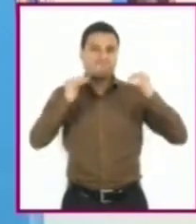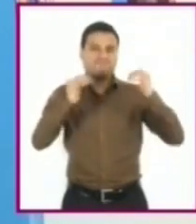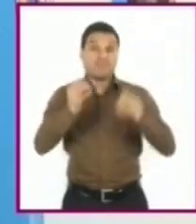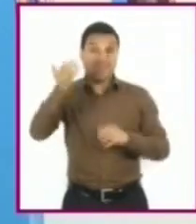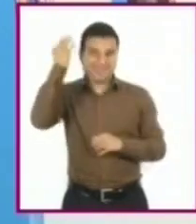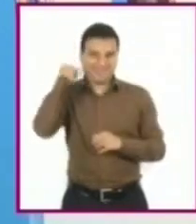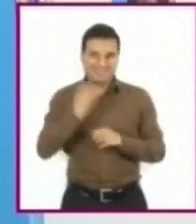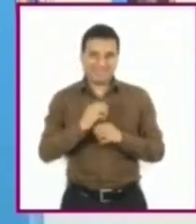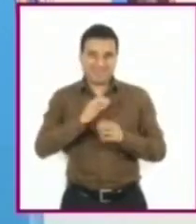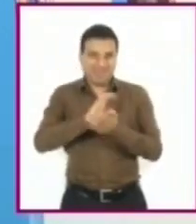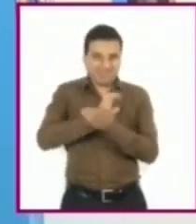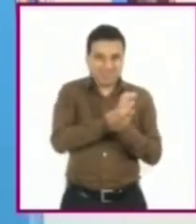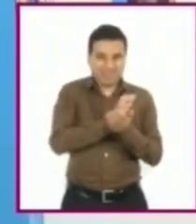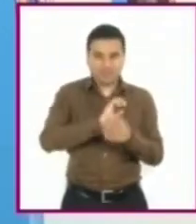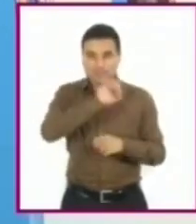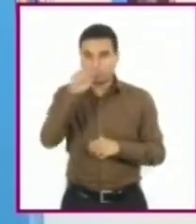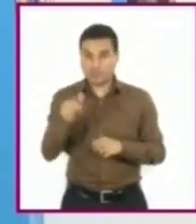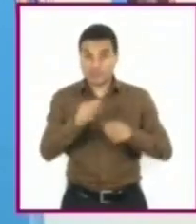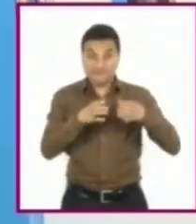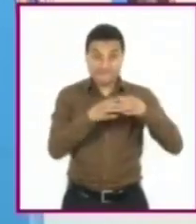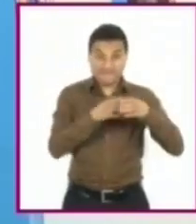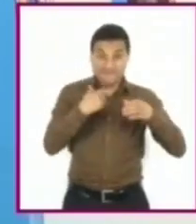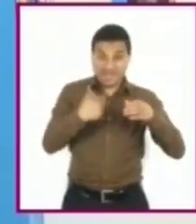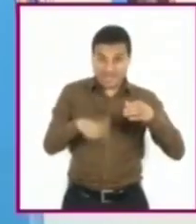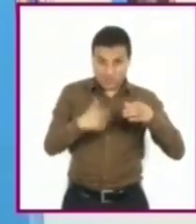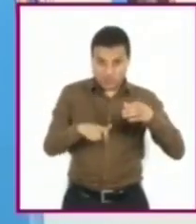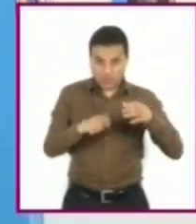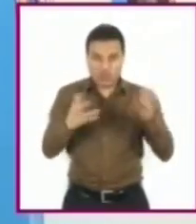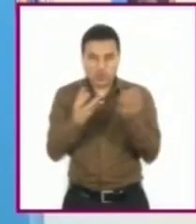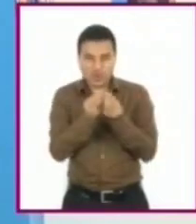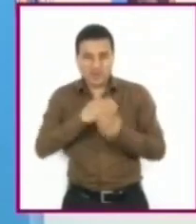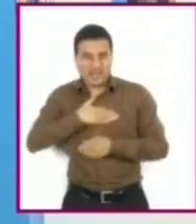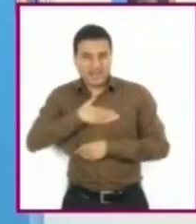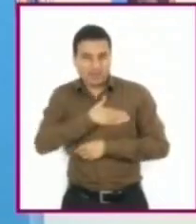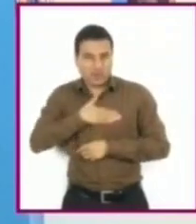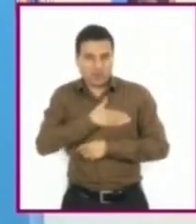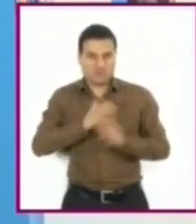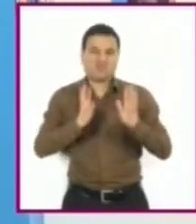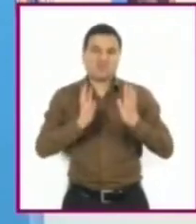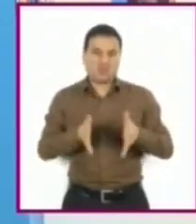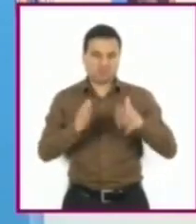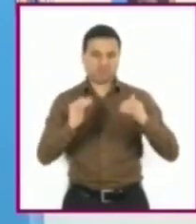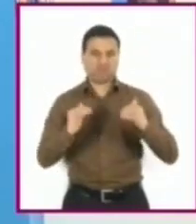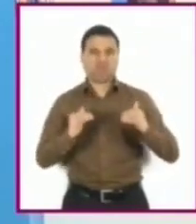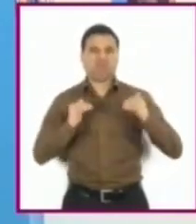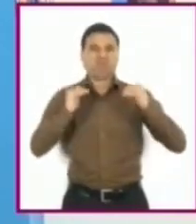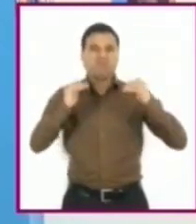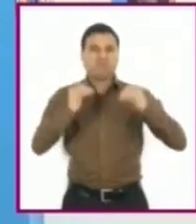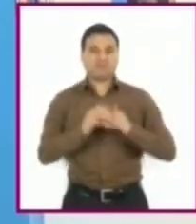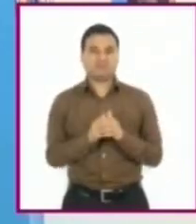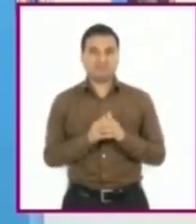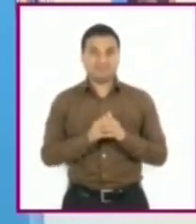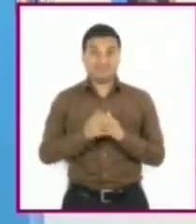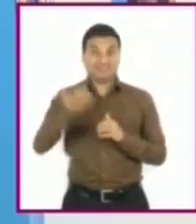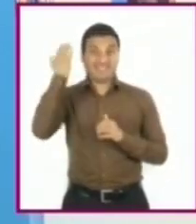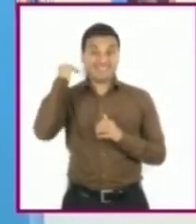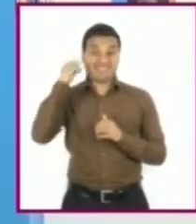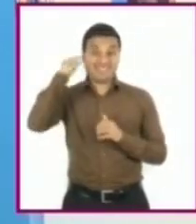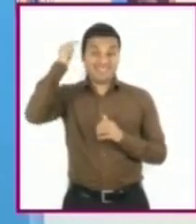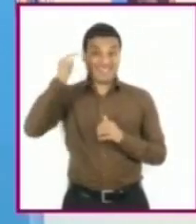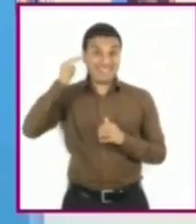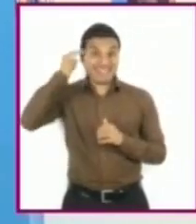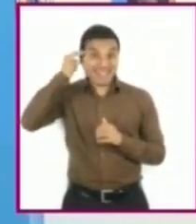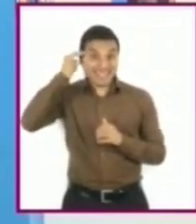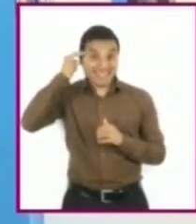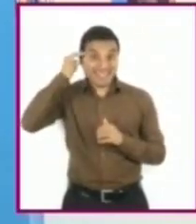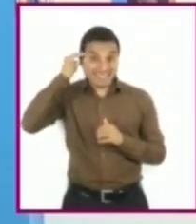junto con Napoleón Bonaparte el poder. La pirámide que analizamos al inicio se invirtió. Ahora la burguesía estaba